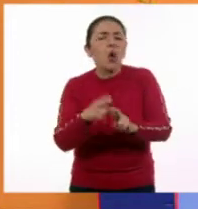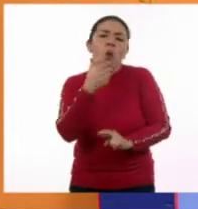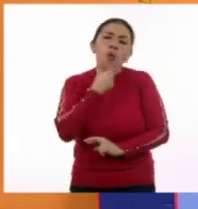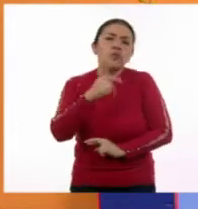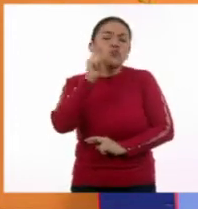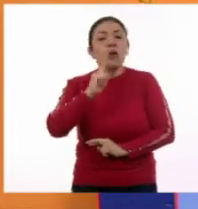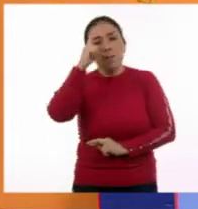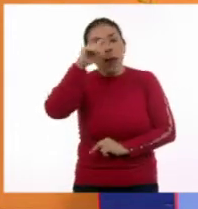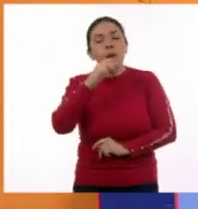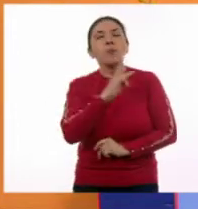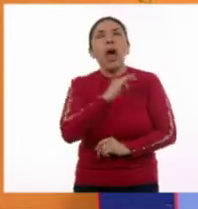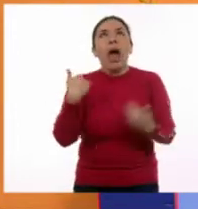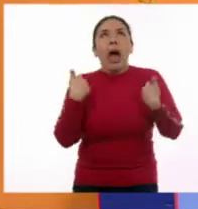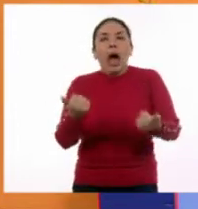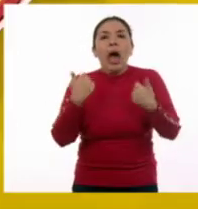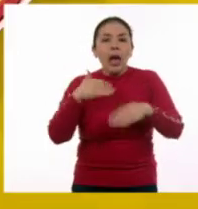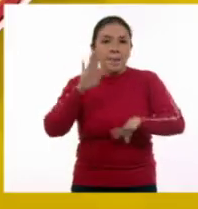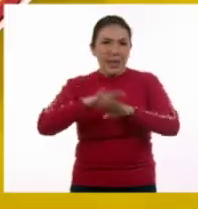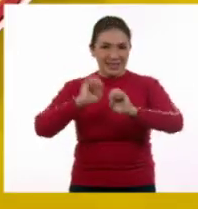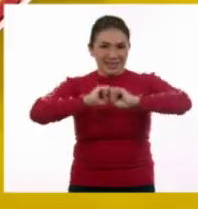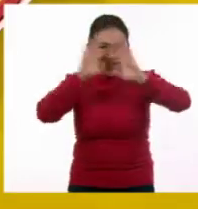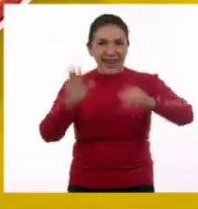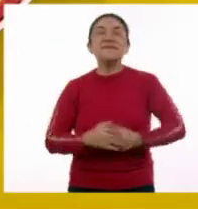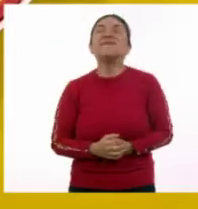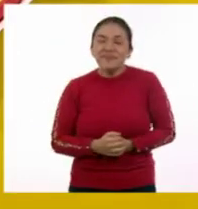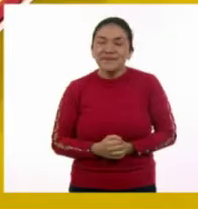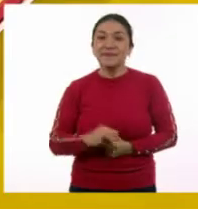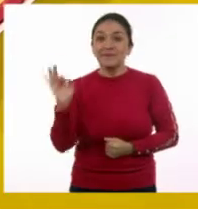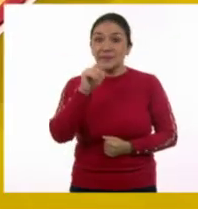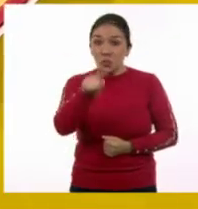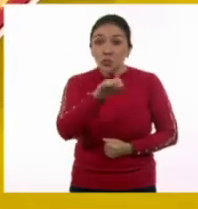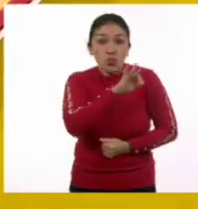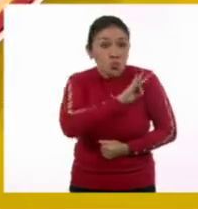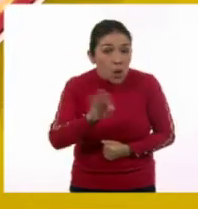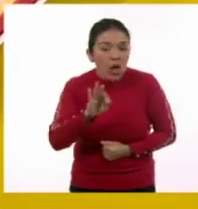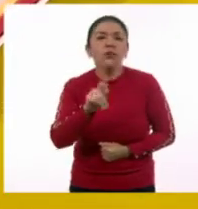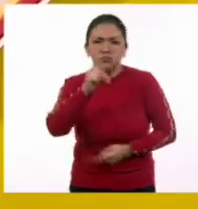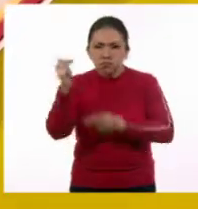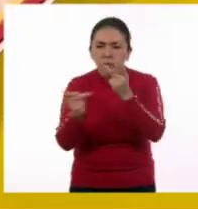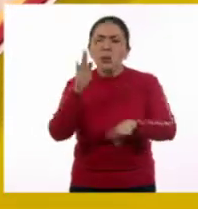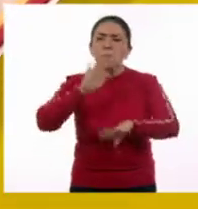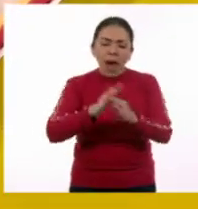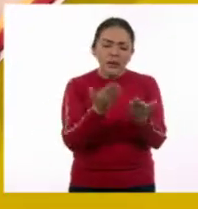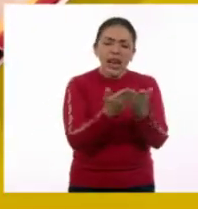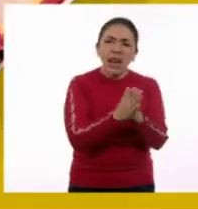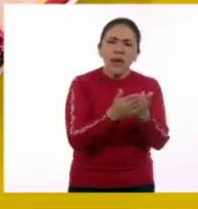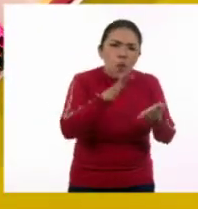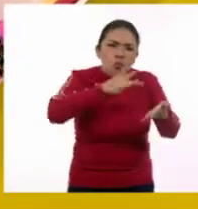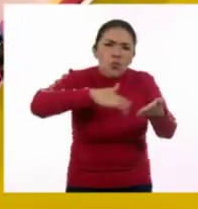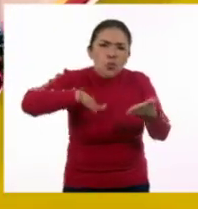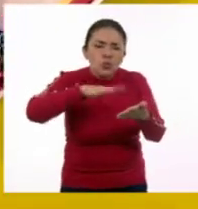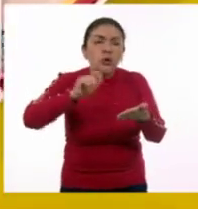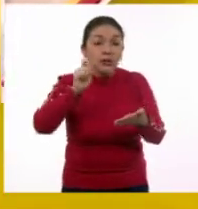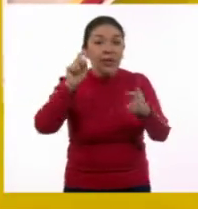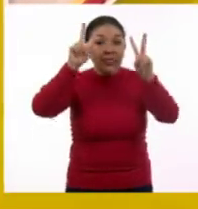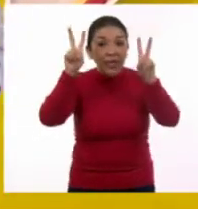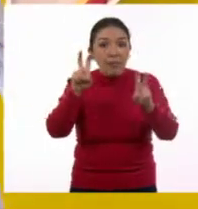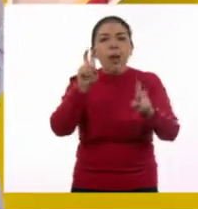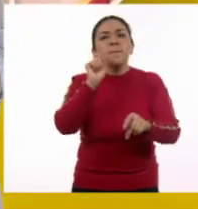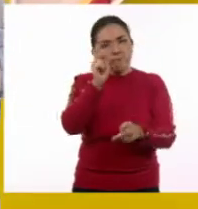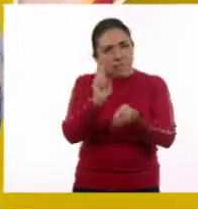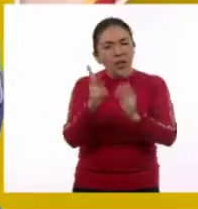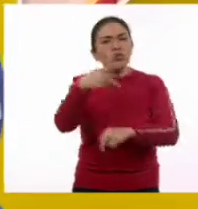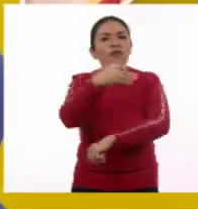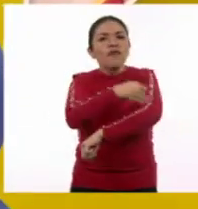maestro para que podamos aclararlo muy bien si te es posible consulta otros libros y comenta el tema de hoy con tu familia